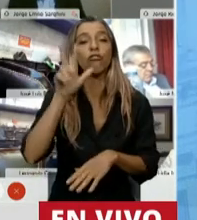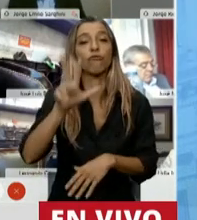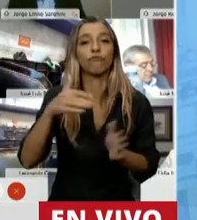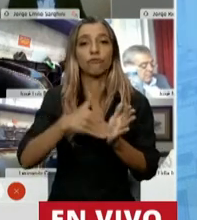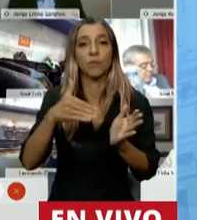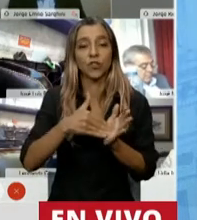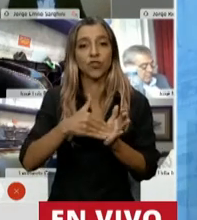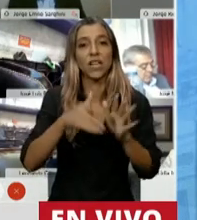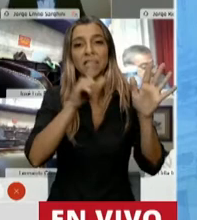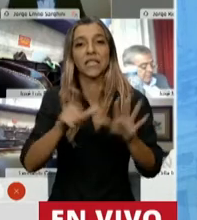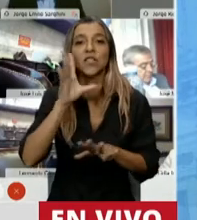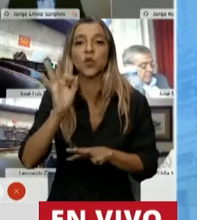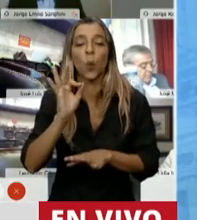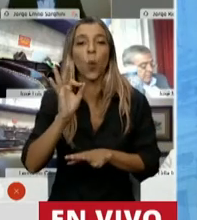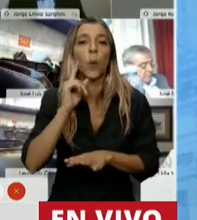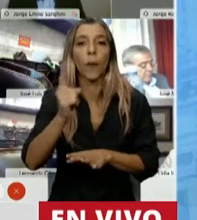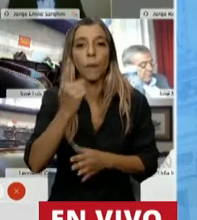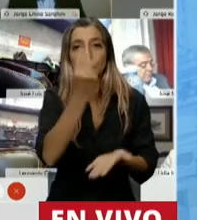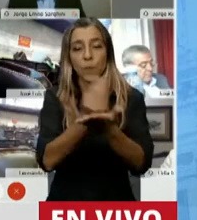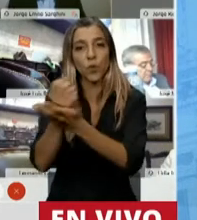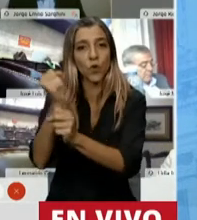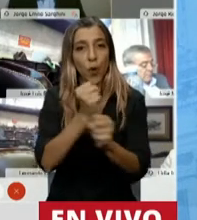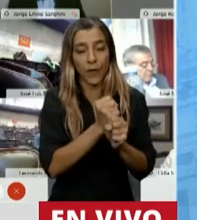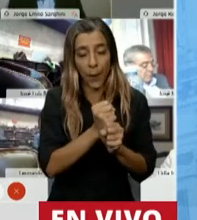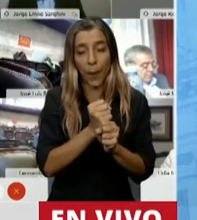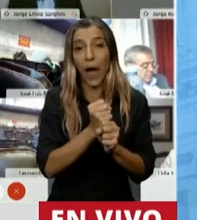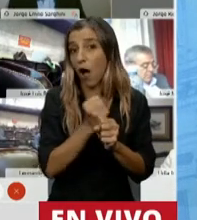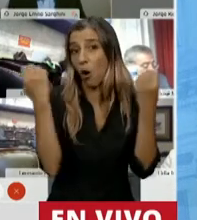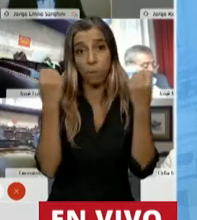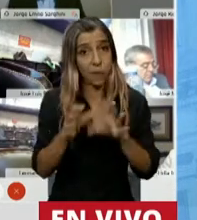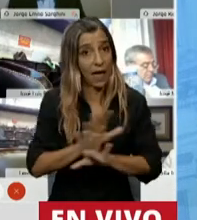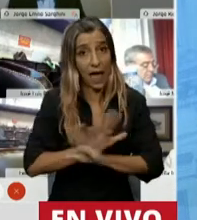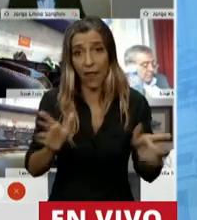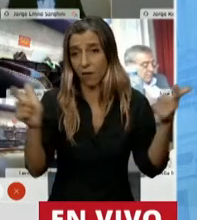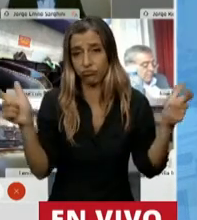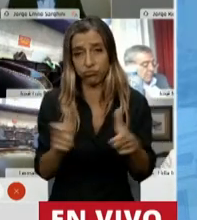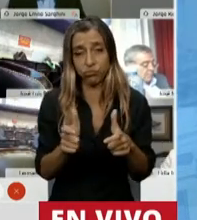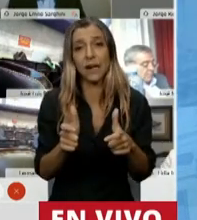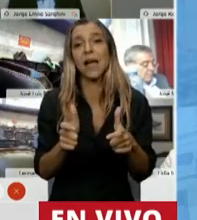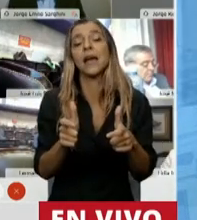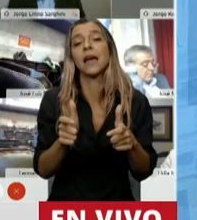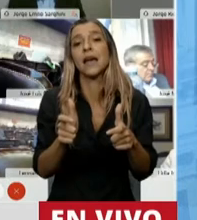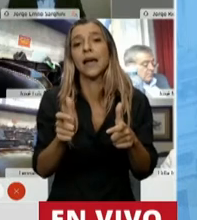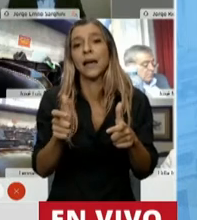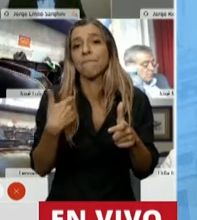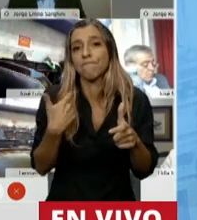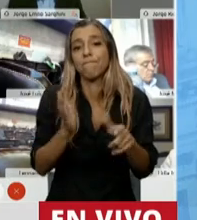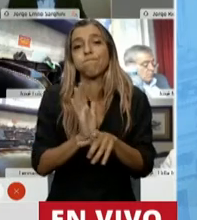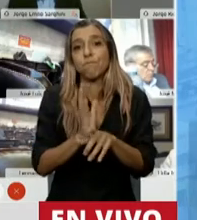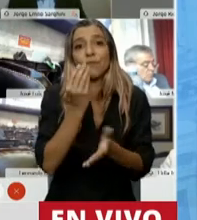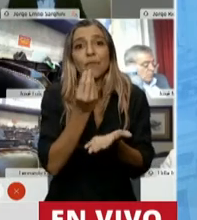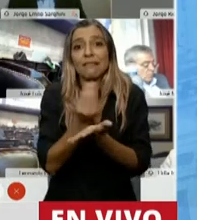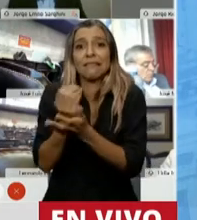3.750.000 puestos de trabajo. Es en este marco en el que vamos a discutir la creación de un nuevo impuesto.